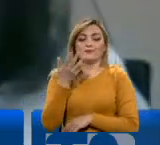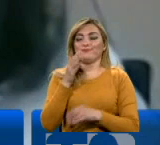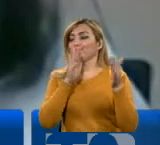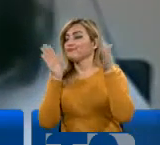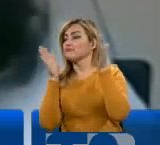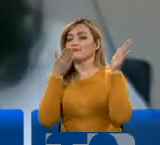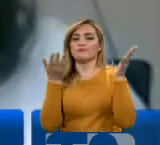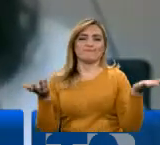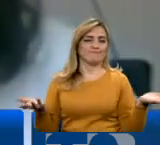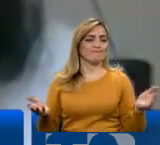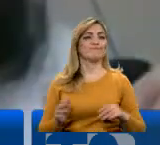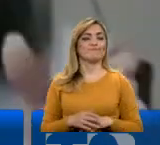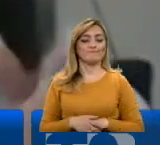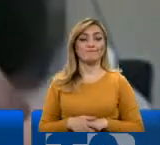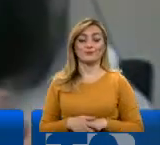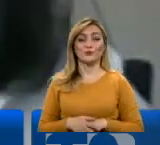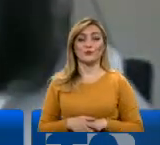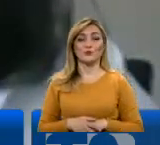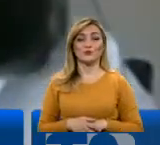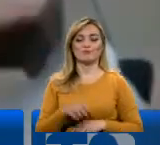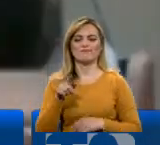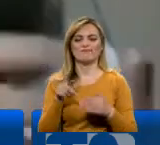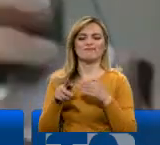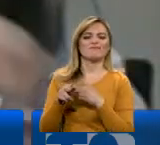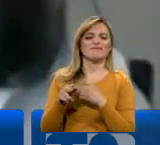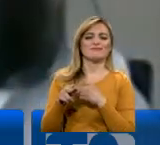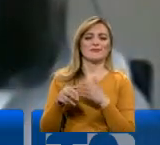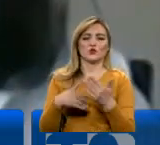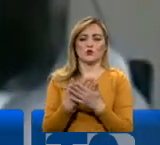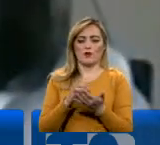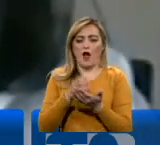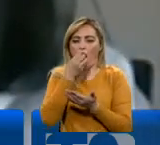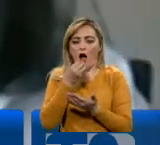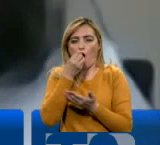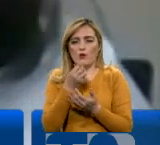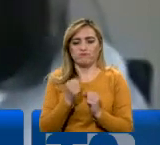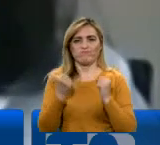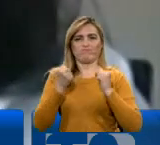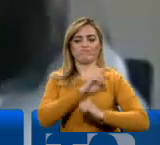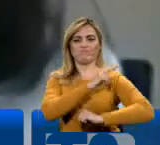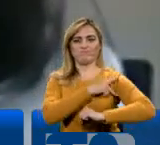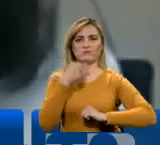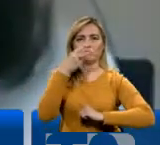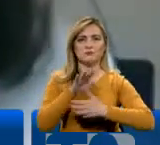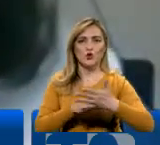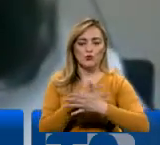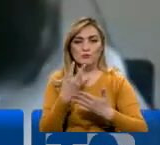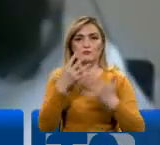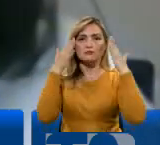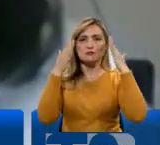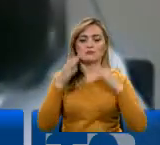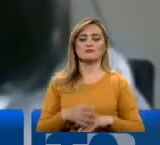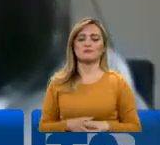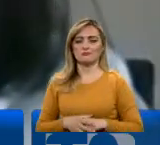distraerse. Entonces, es como darle en esa pausa nueva energía para que en el siguiente horario, en las siguientes